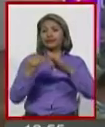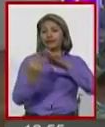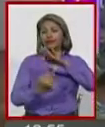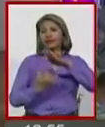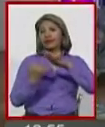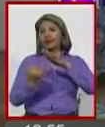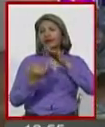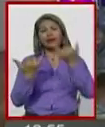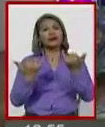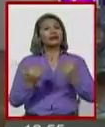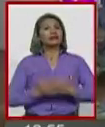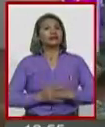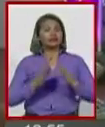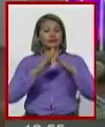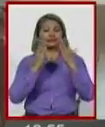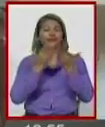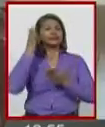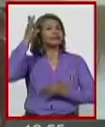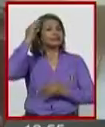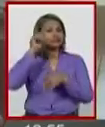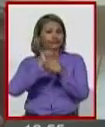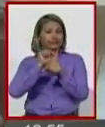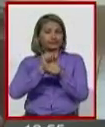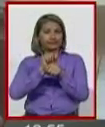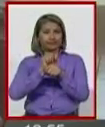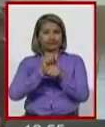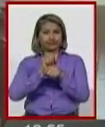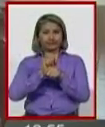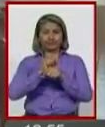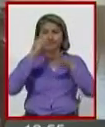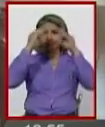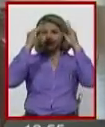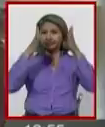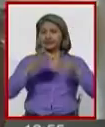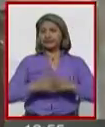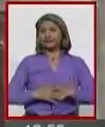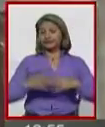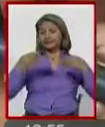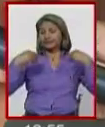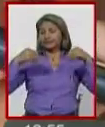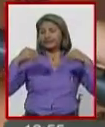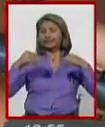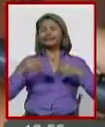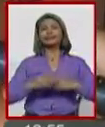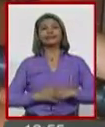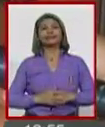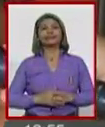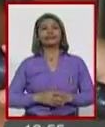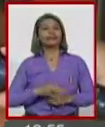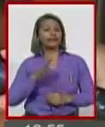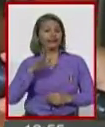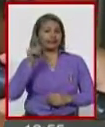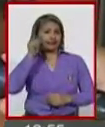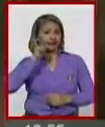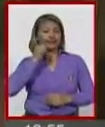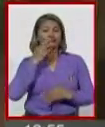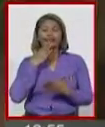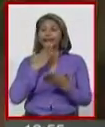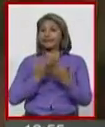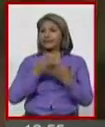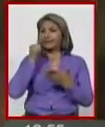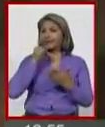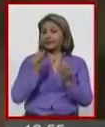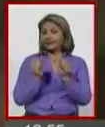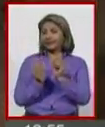kinder durante hoy día en un colegio fiscal donde trabajaba la infortunada mujer vendiendo pastillas. Pero ella era una buena chica,